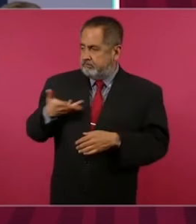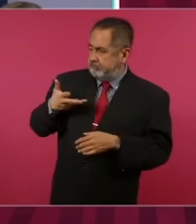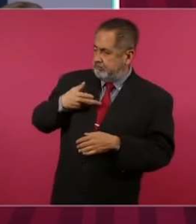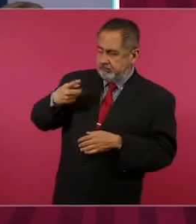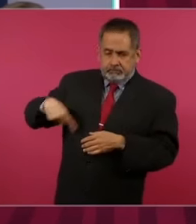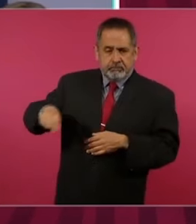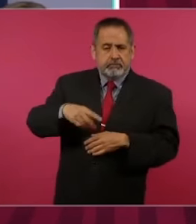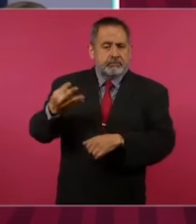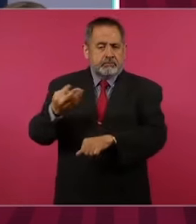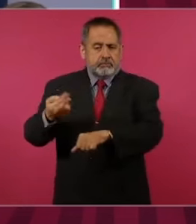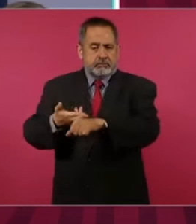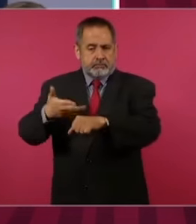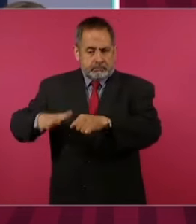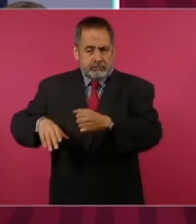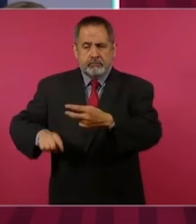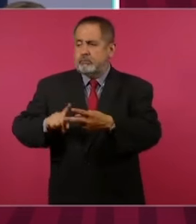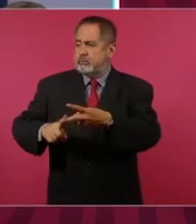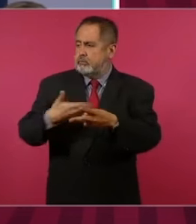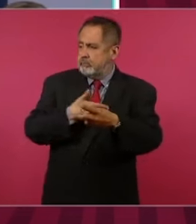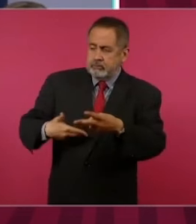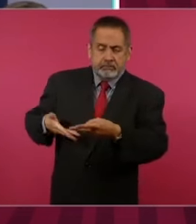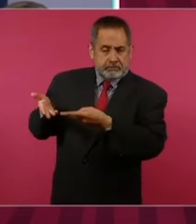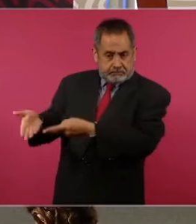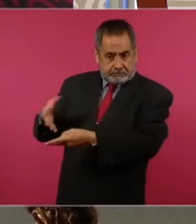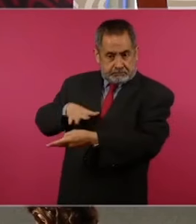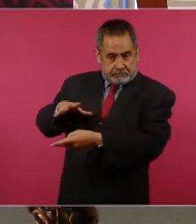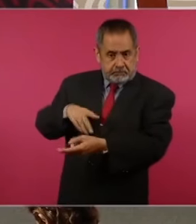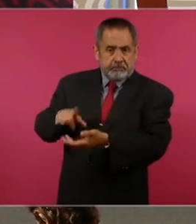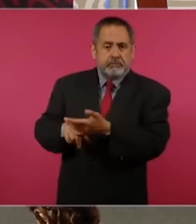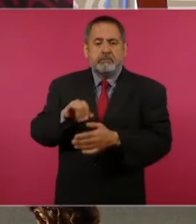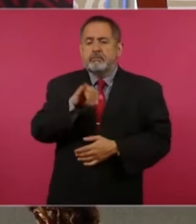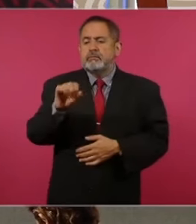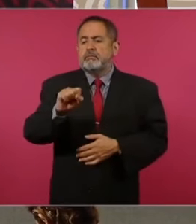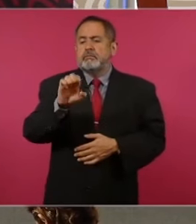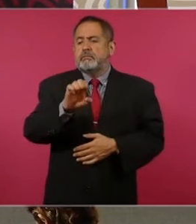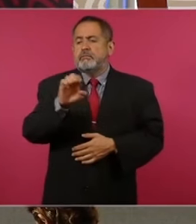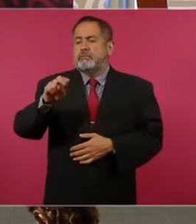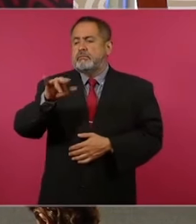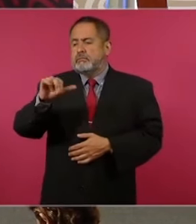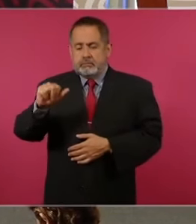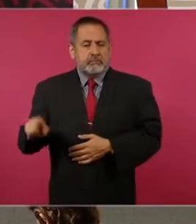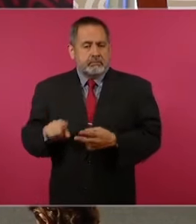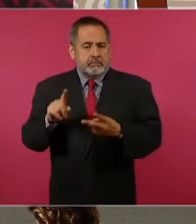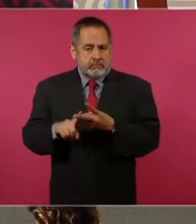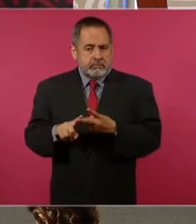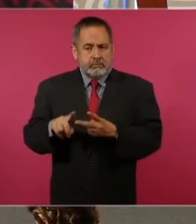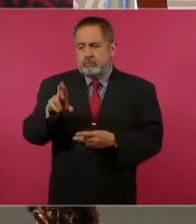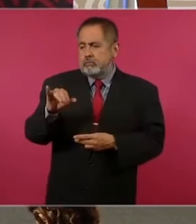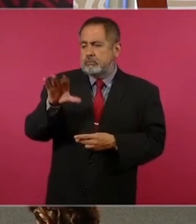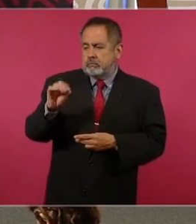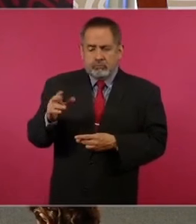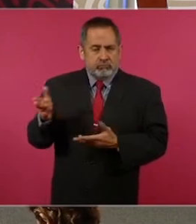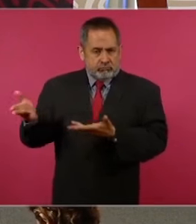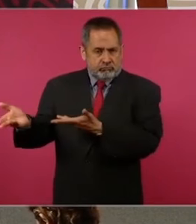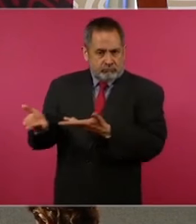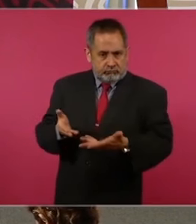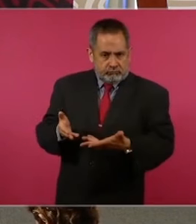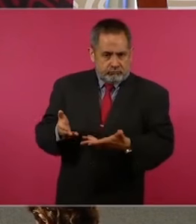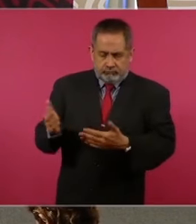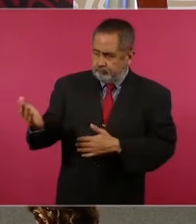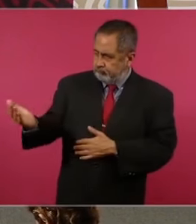la tesorera, la presidenta, aquí están Yesenia y Rocío, las invito a que